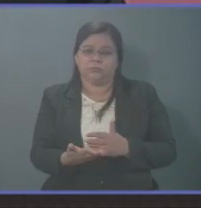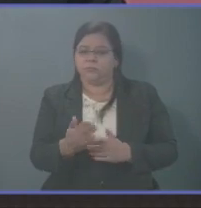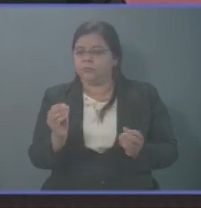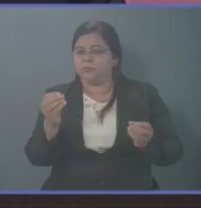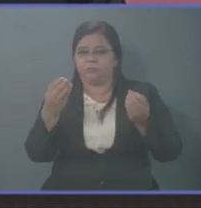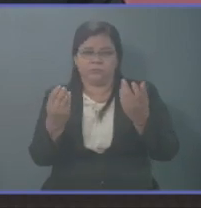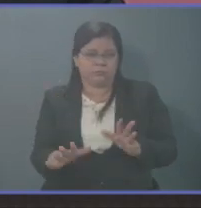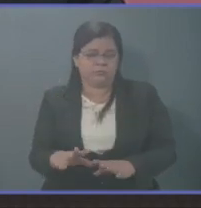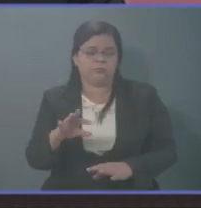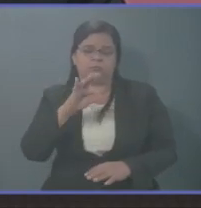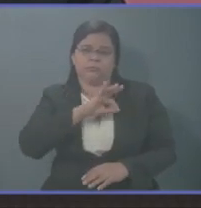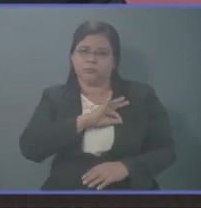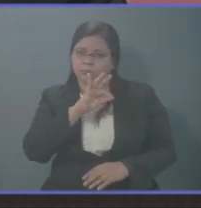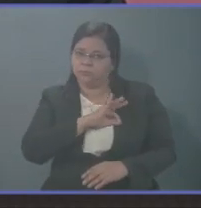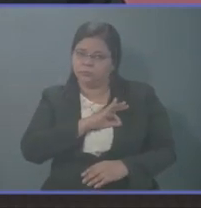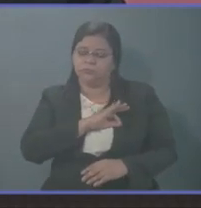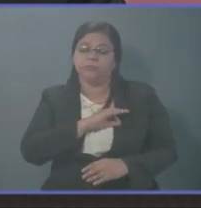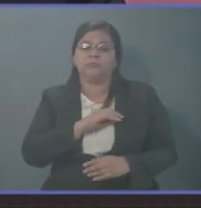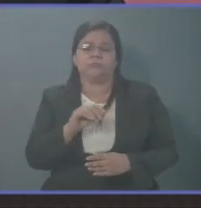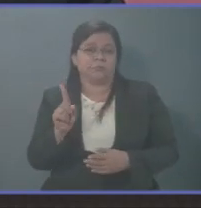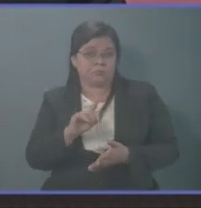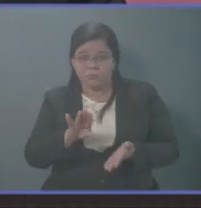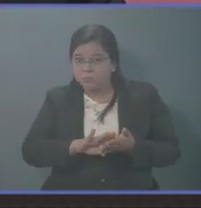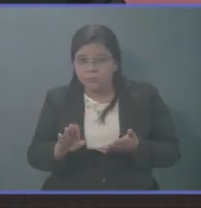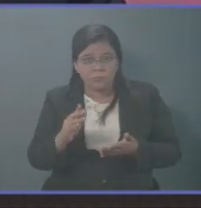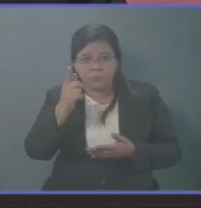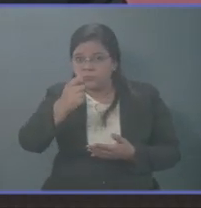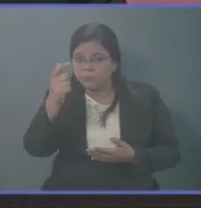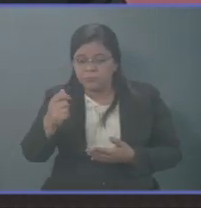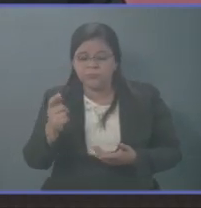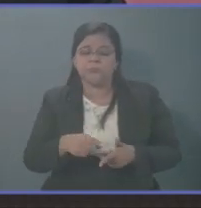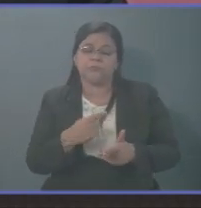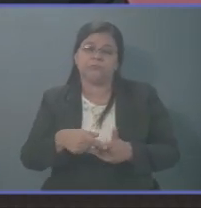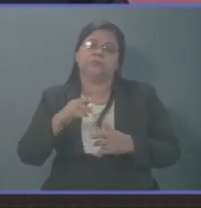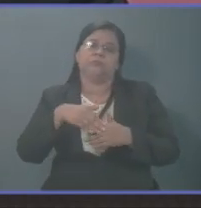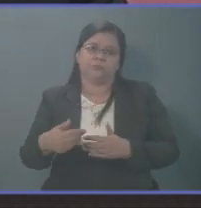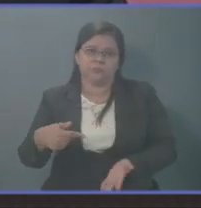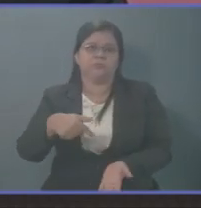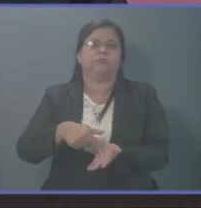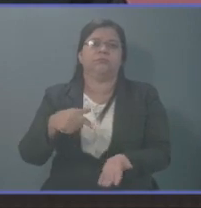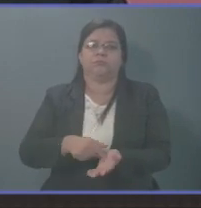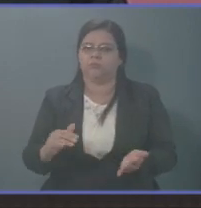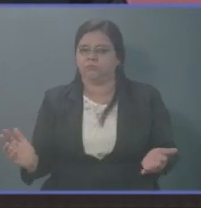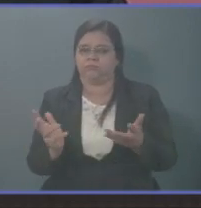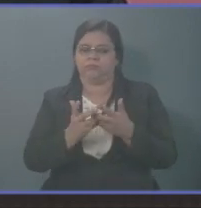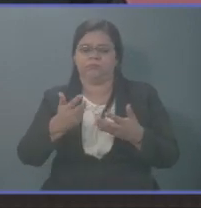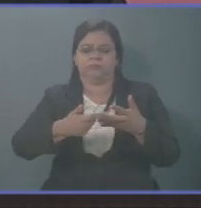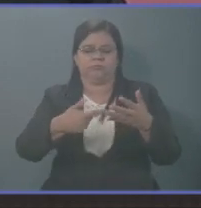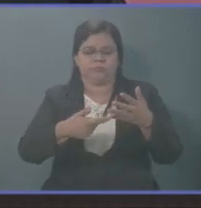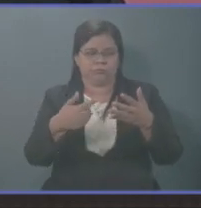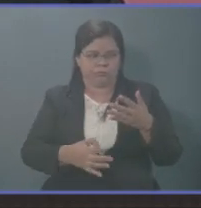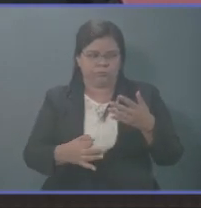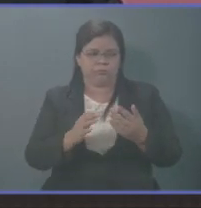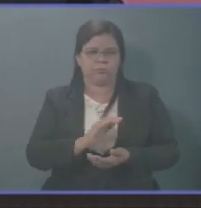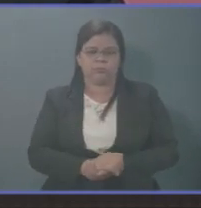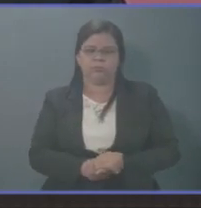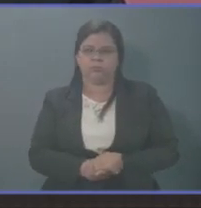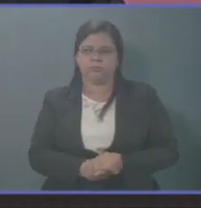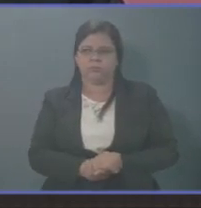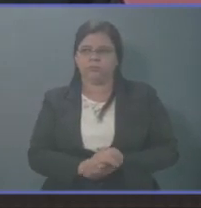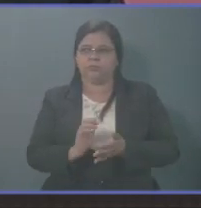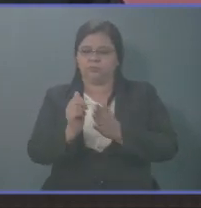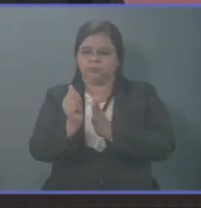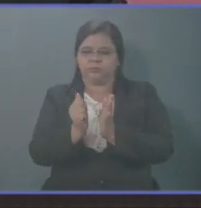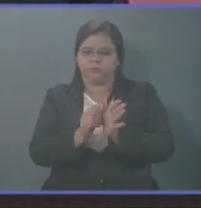beneficios otorgados en el mismo y en consecuencia se aplicará la gestión de cobro de acuerdo a las leyes tributarias respectivas.